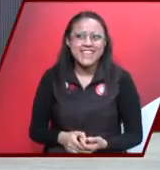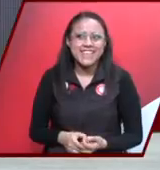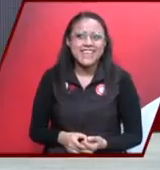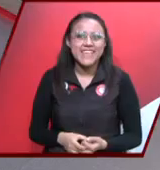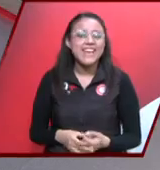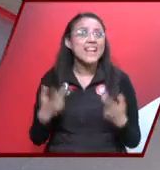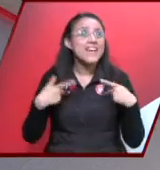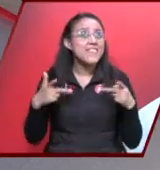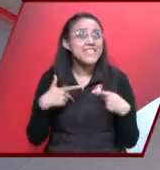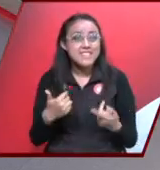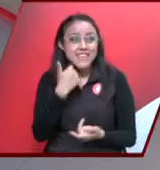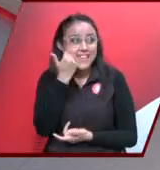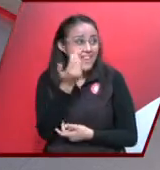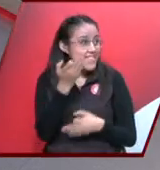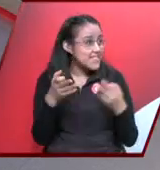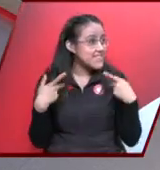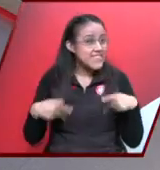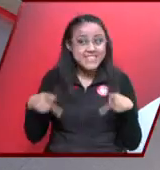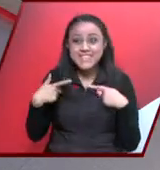La gente lo pide.